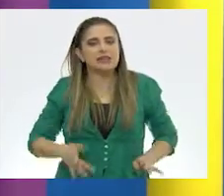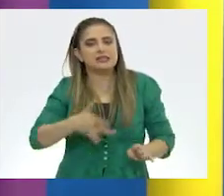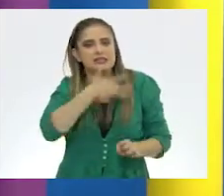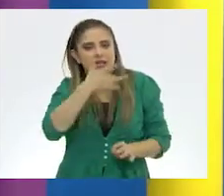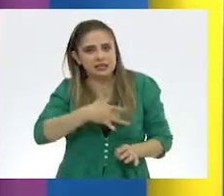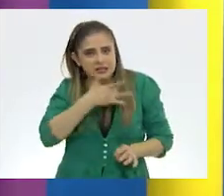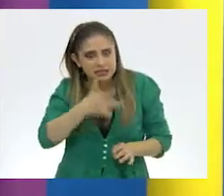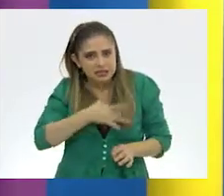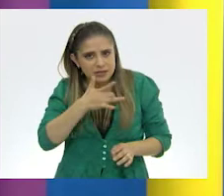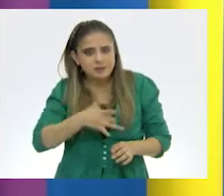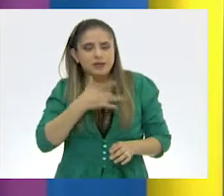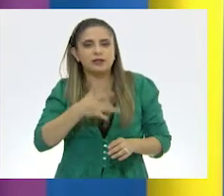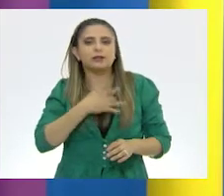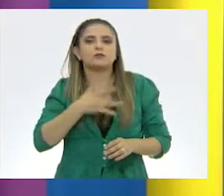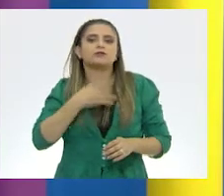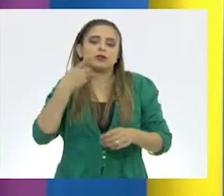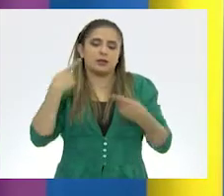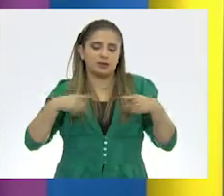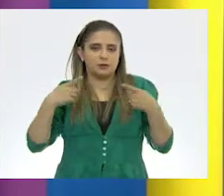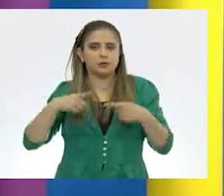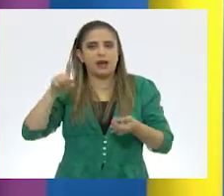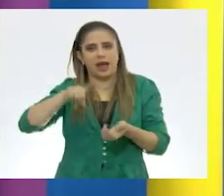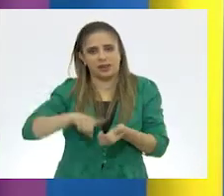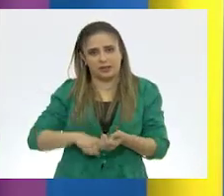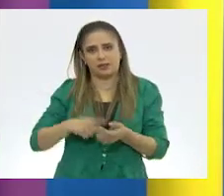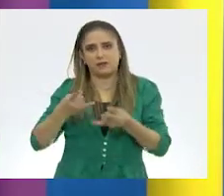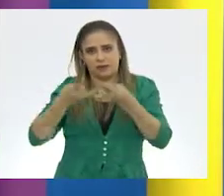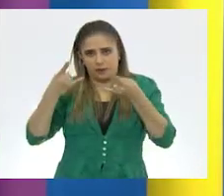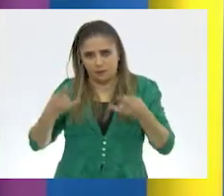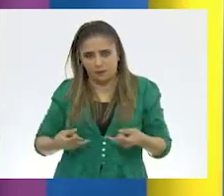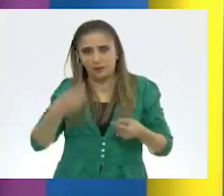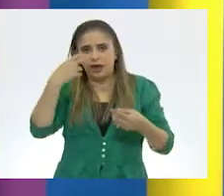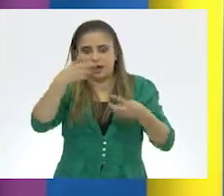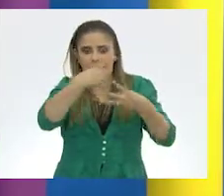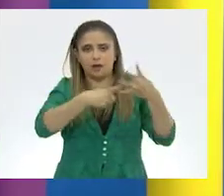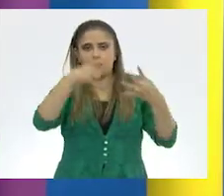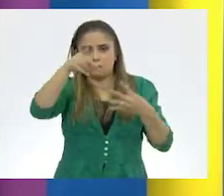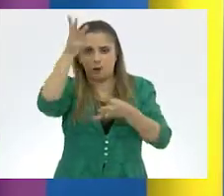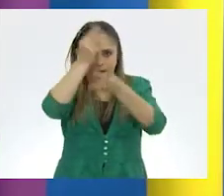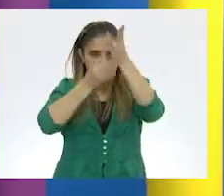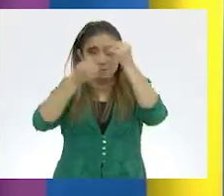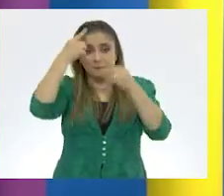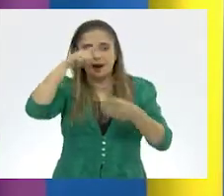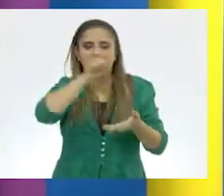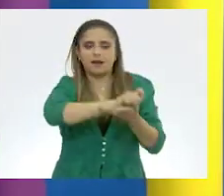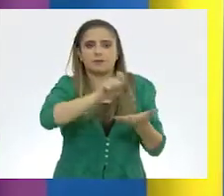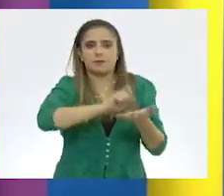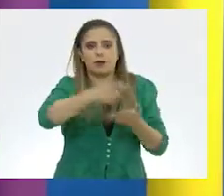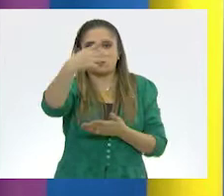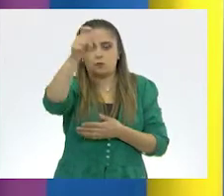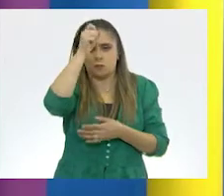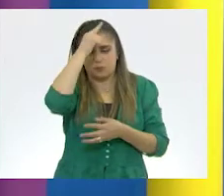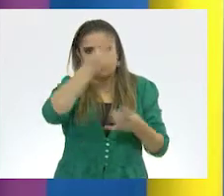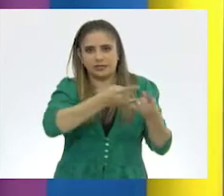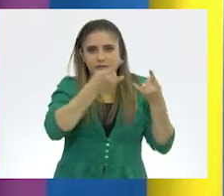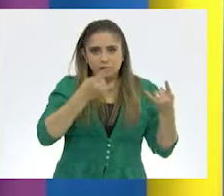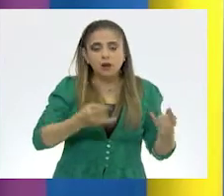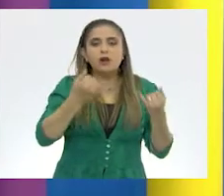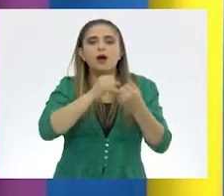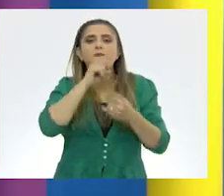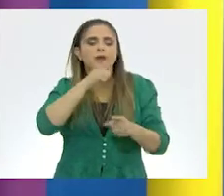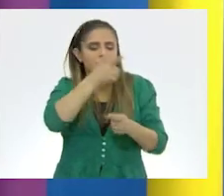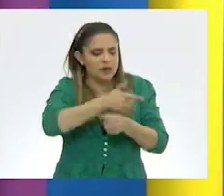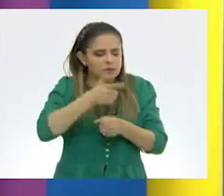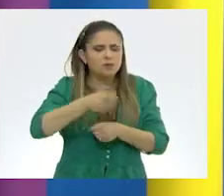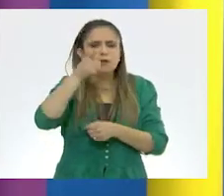y motivaciones del personaje de un cuento, el uso de la descripción en las narraciones de misterio y terror, la identificación de los